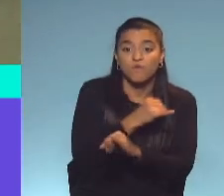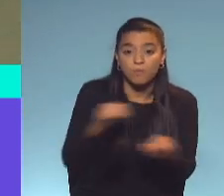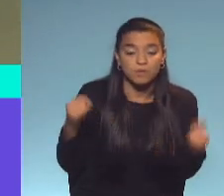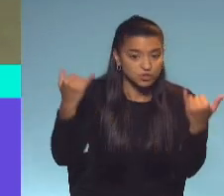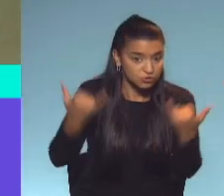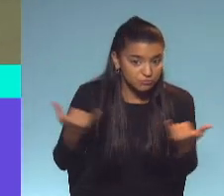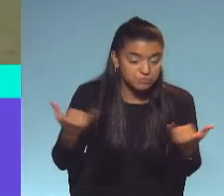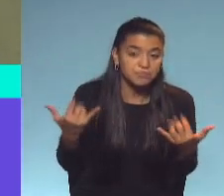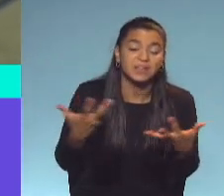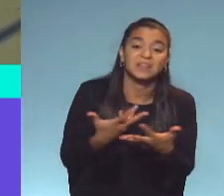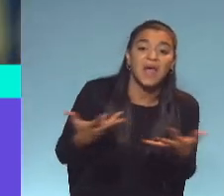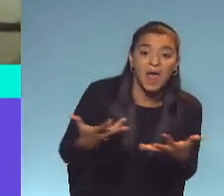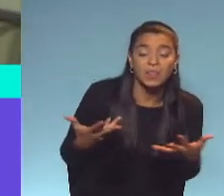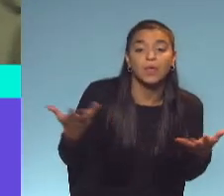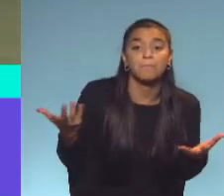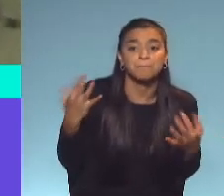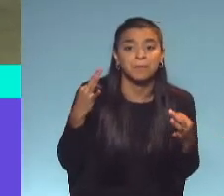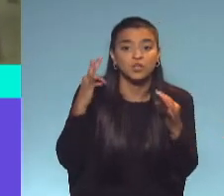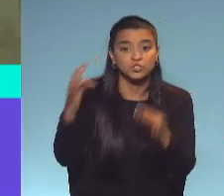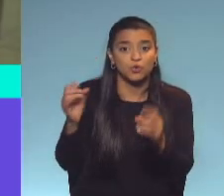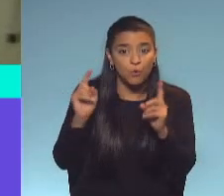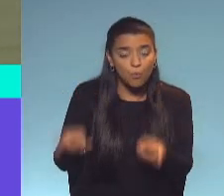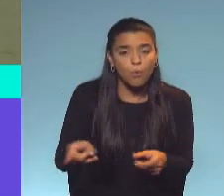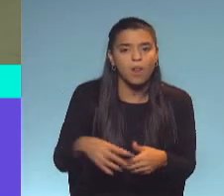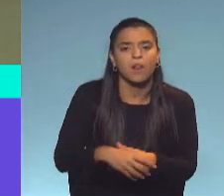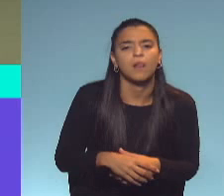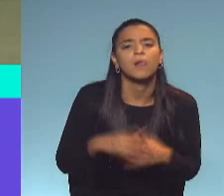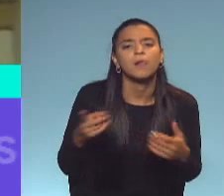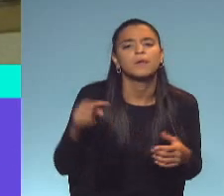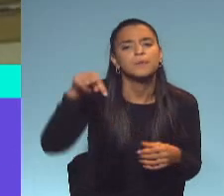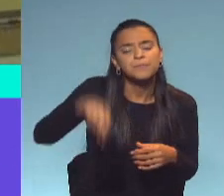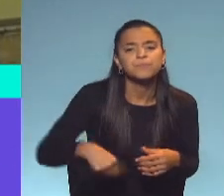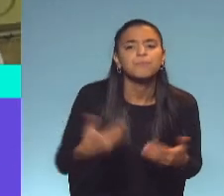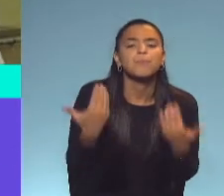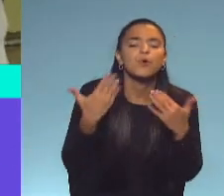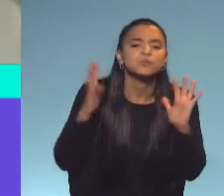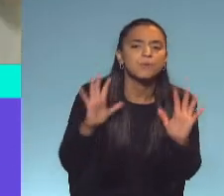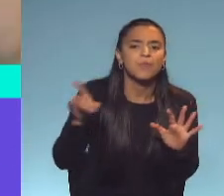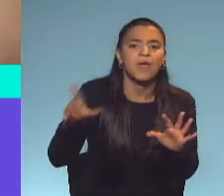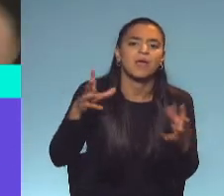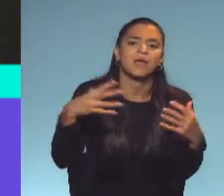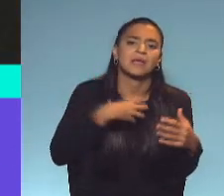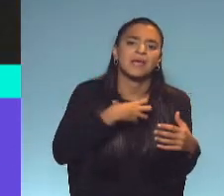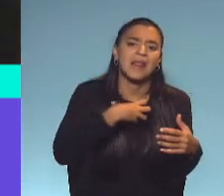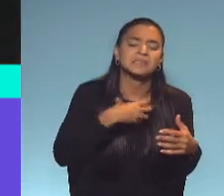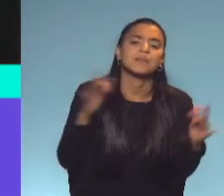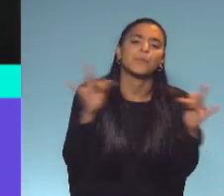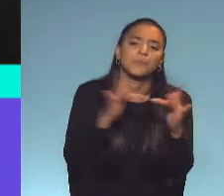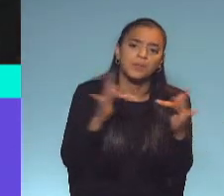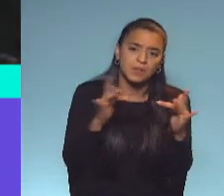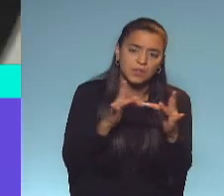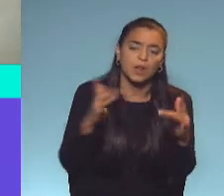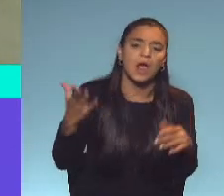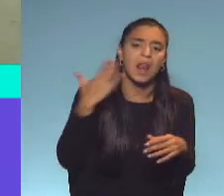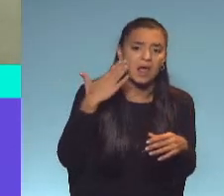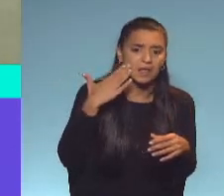llegado un poquito tarde, pero llegó igual de todas maneras, vamos a dar la posibilidad de que tengan clases virtuales por el turno